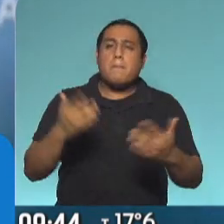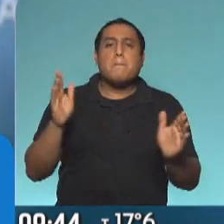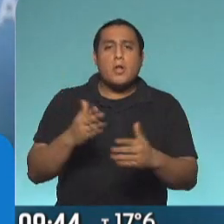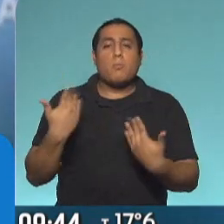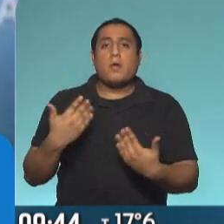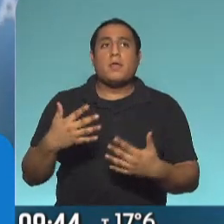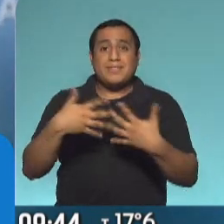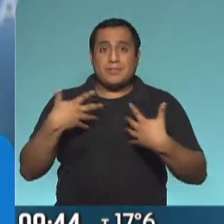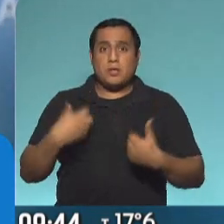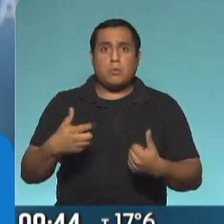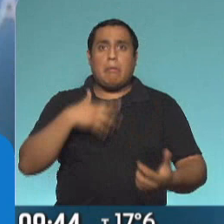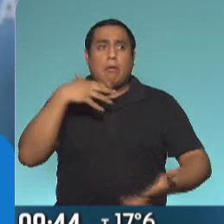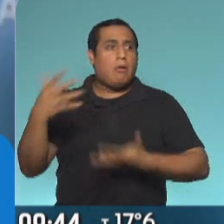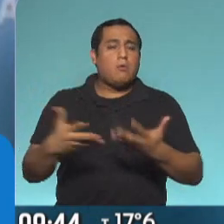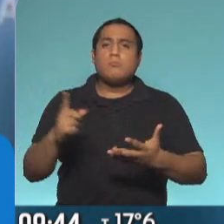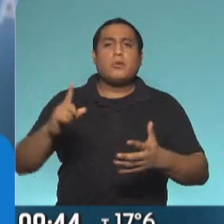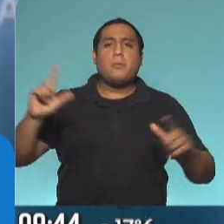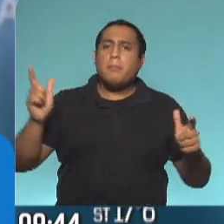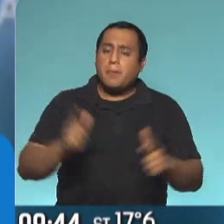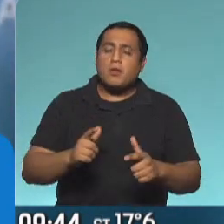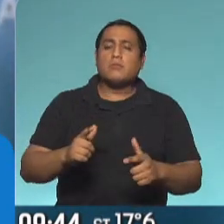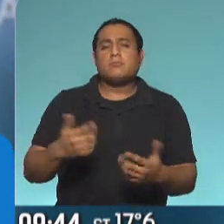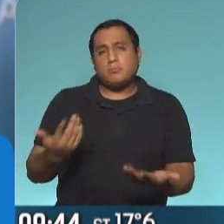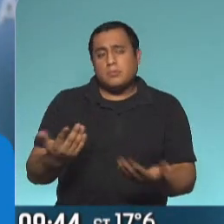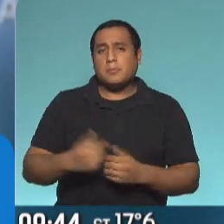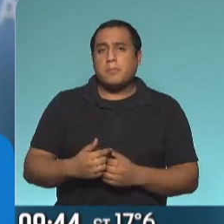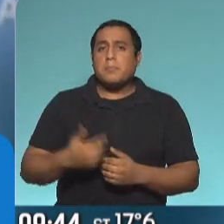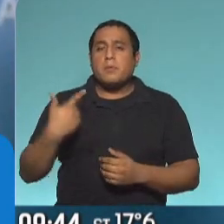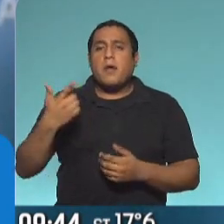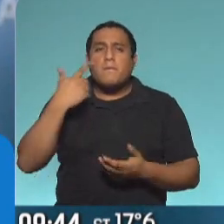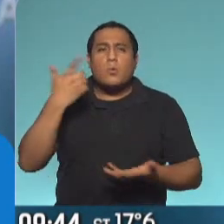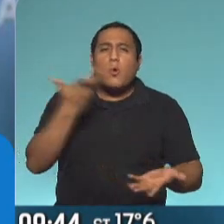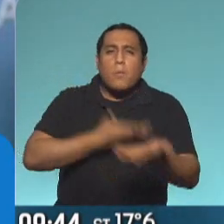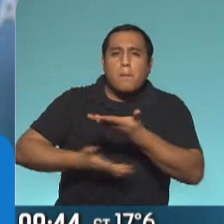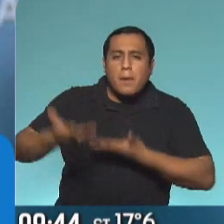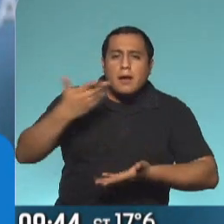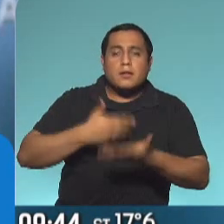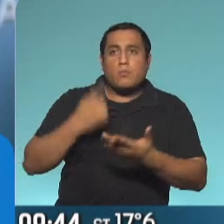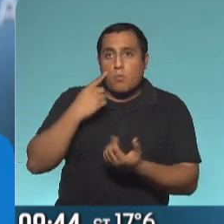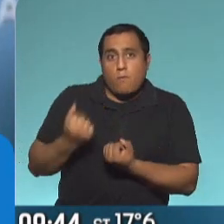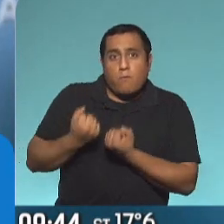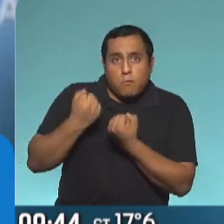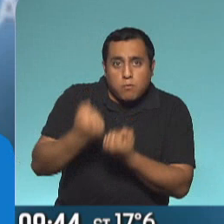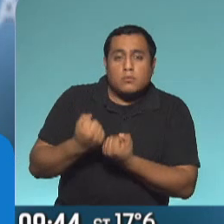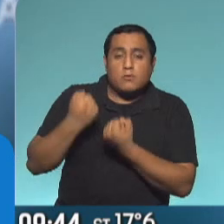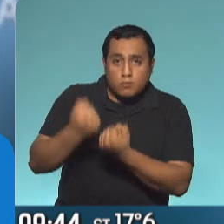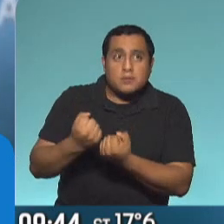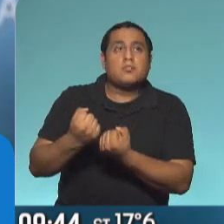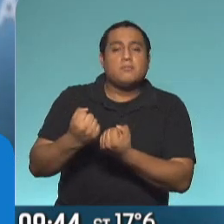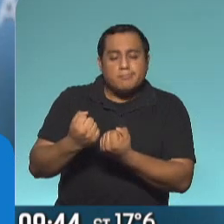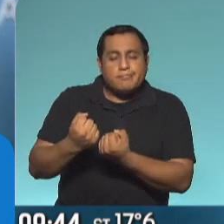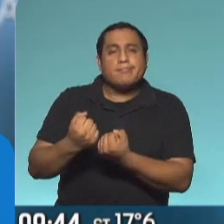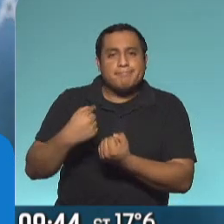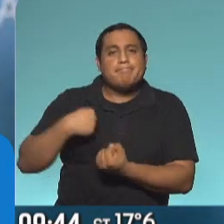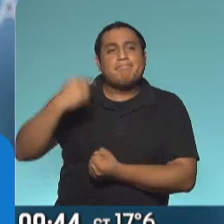sistema de salud así que en ese sentido compartir experiencias que después de mucho esfuerzo están dando resultados nos parece